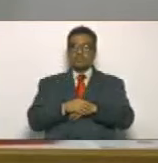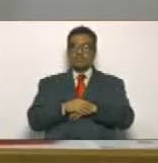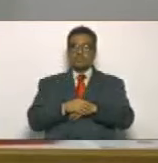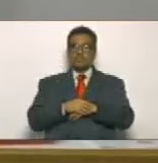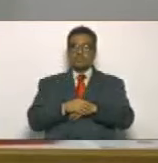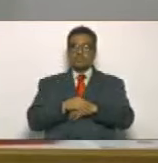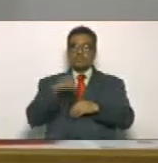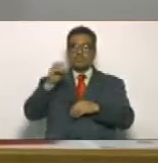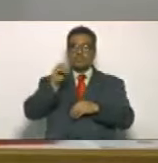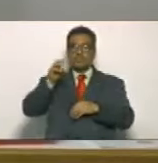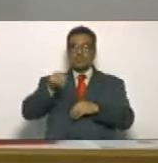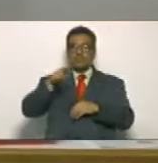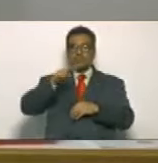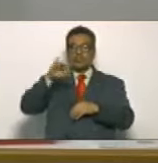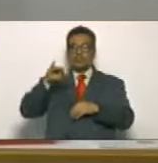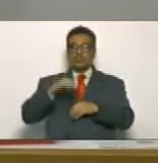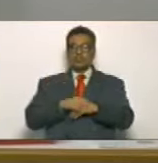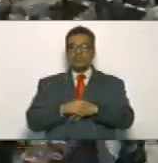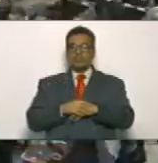diputado Omar Ávila.